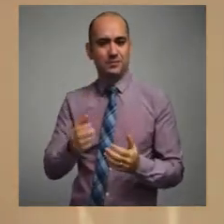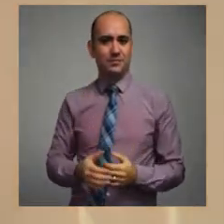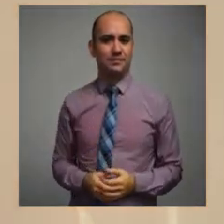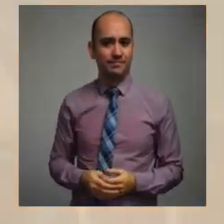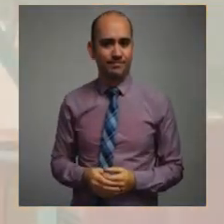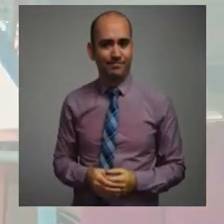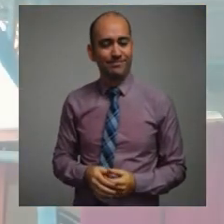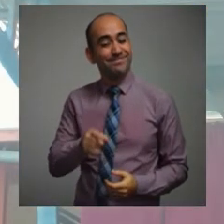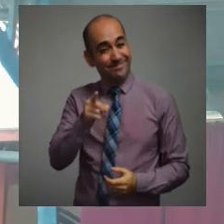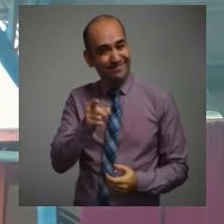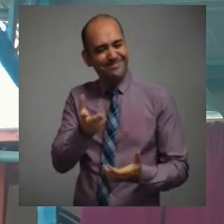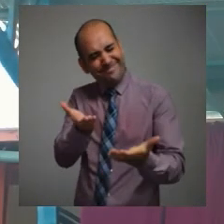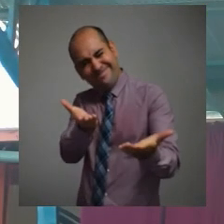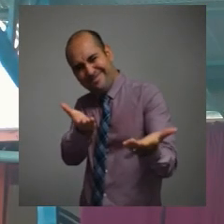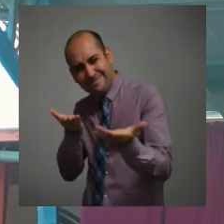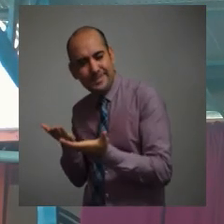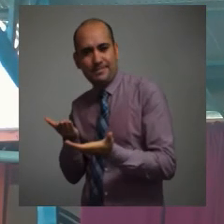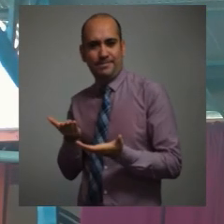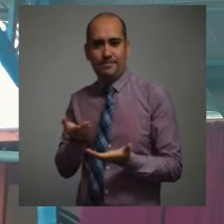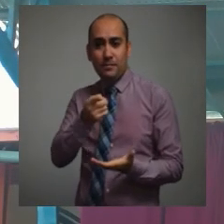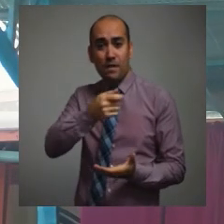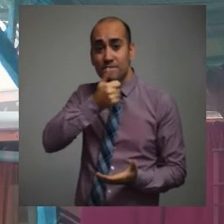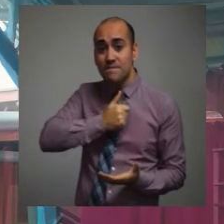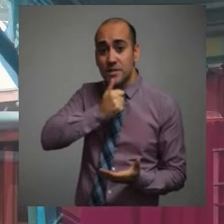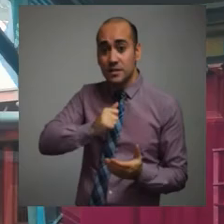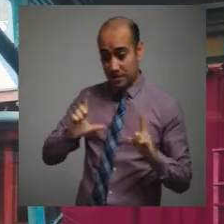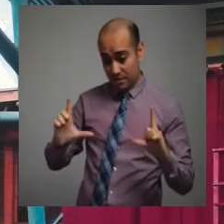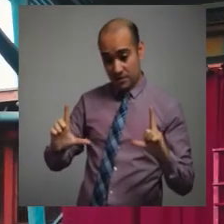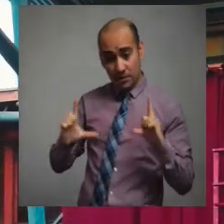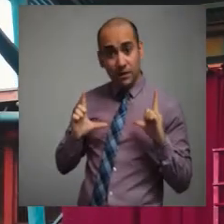comunidad educativa. Te invito a retomar